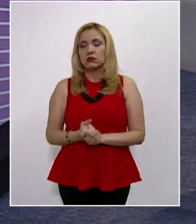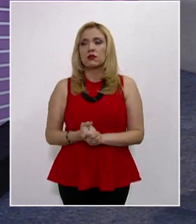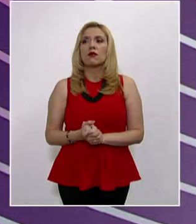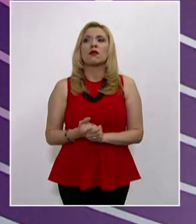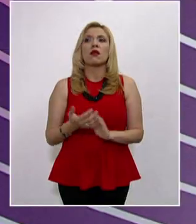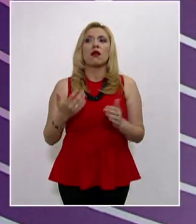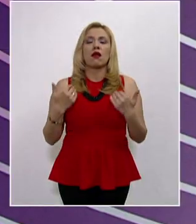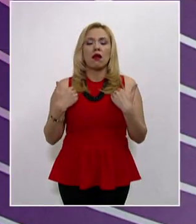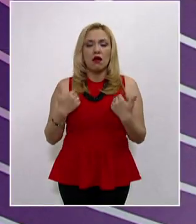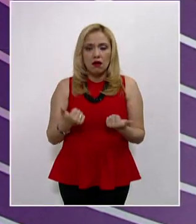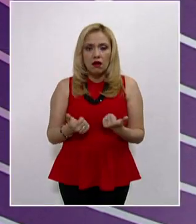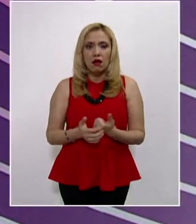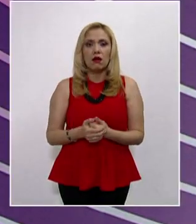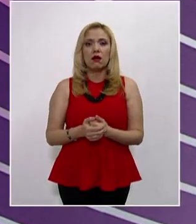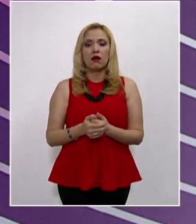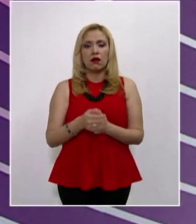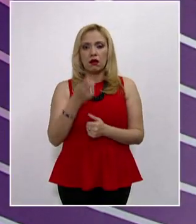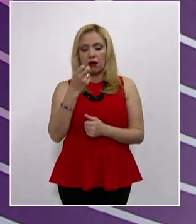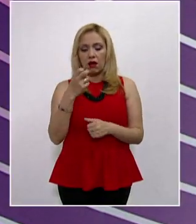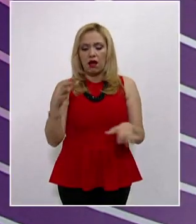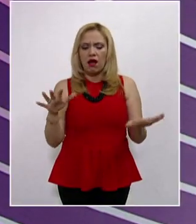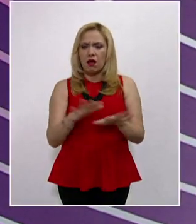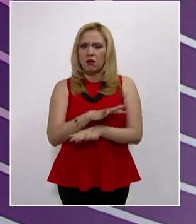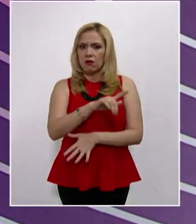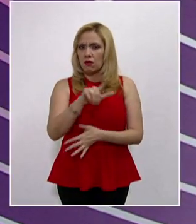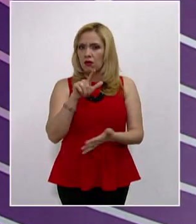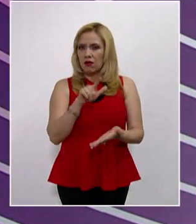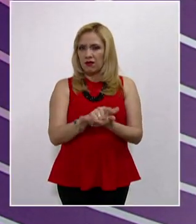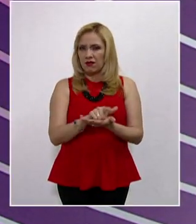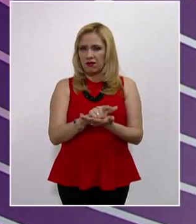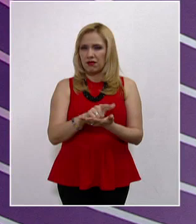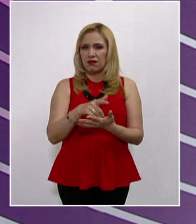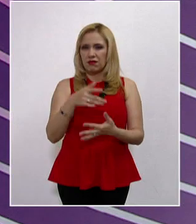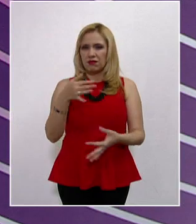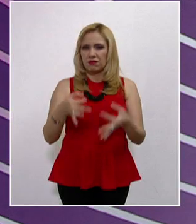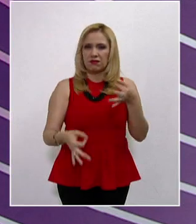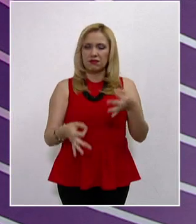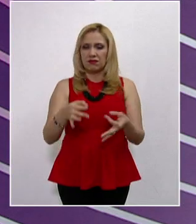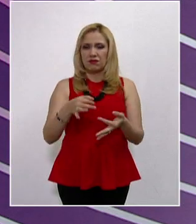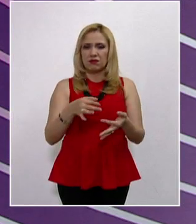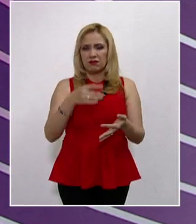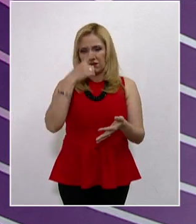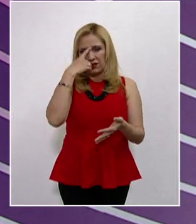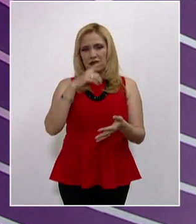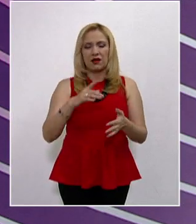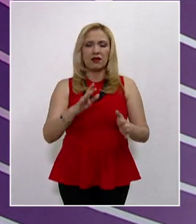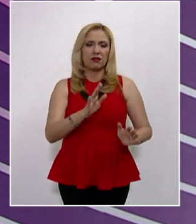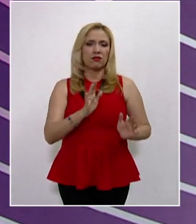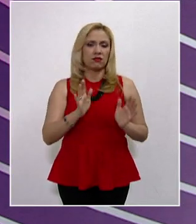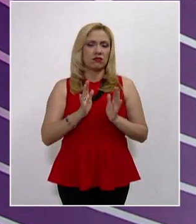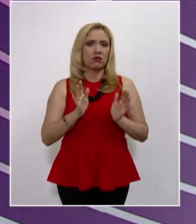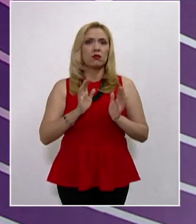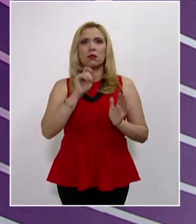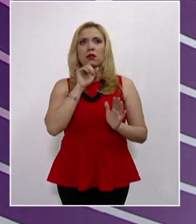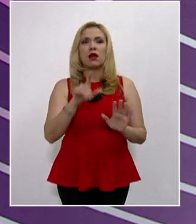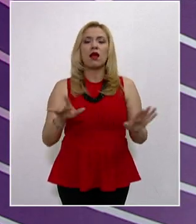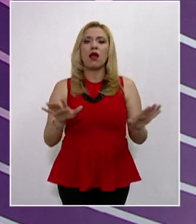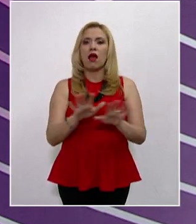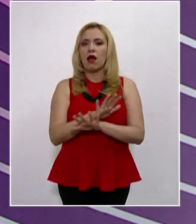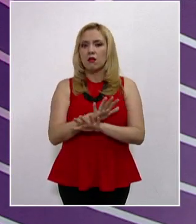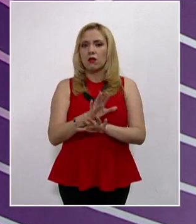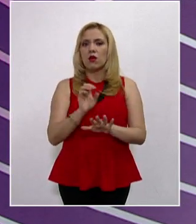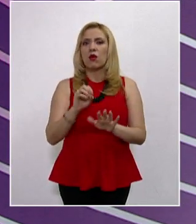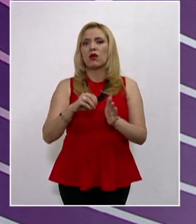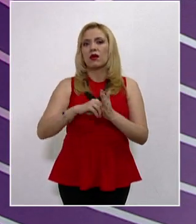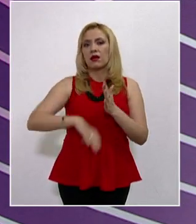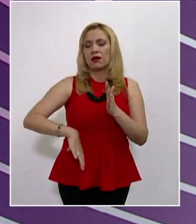Y además de esta reforma al Código de Justicia Militar, hay también una modificación o una misión, ¿no?,